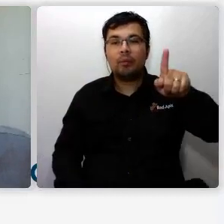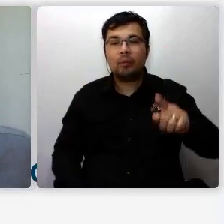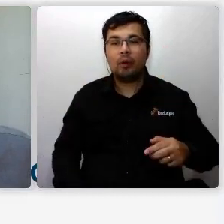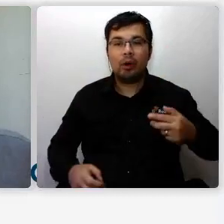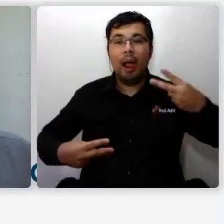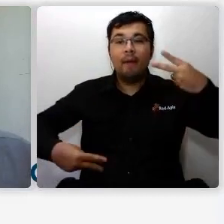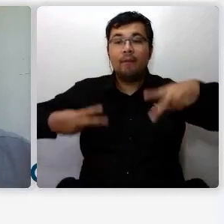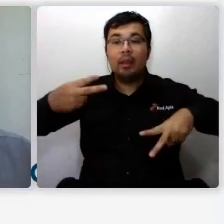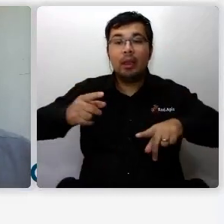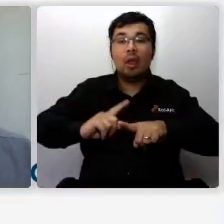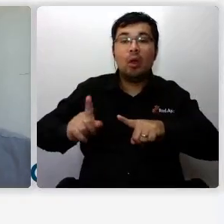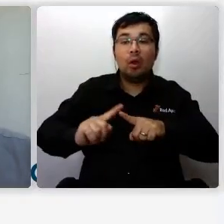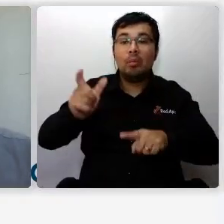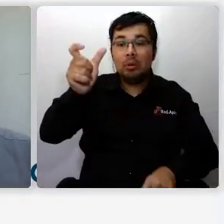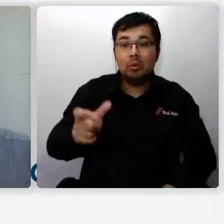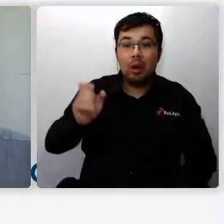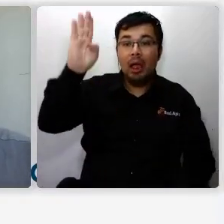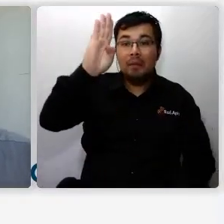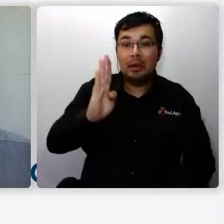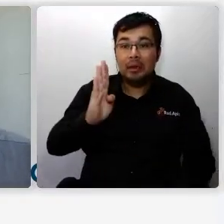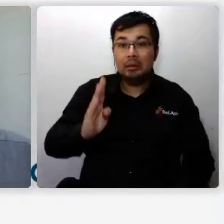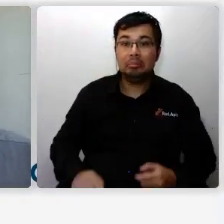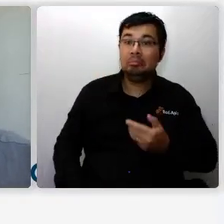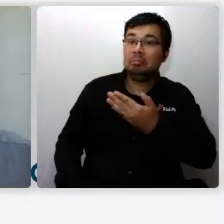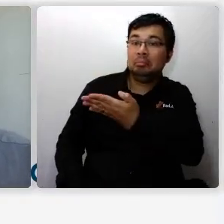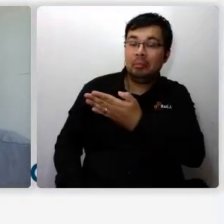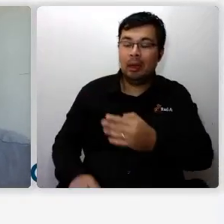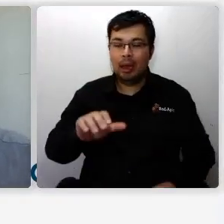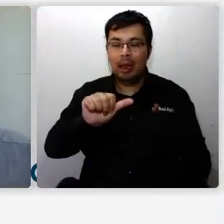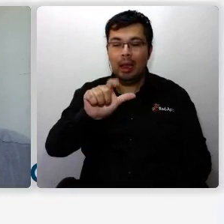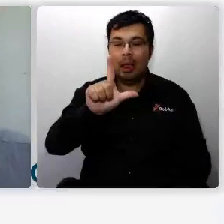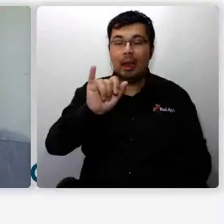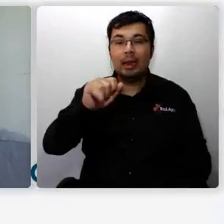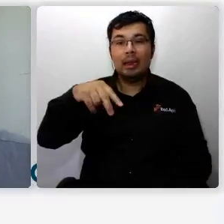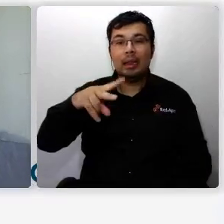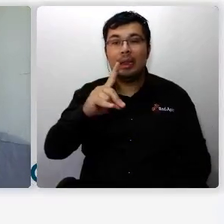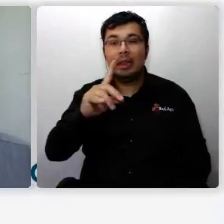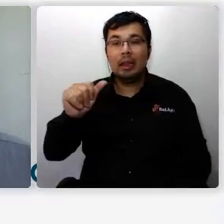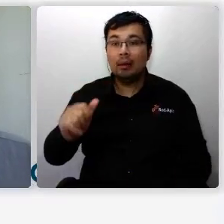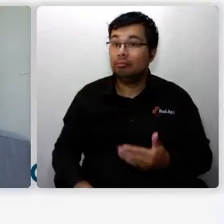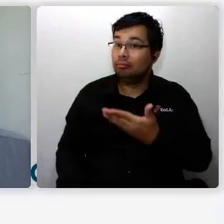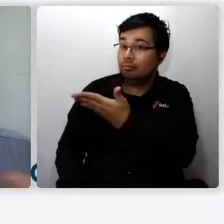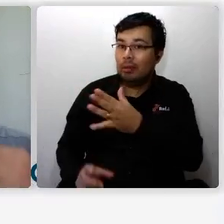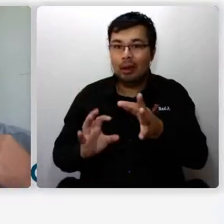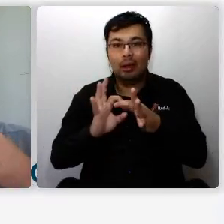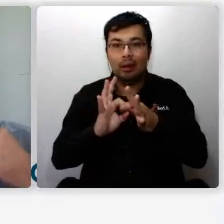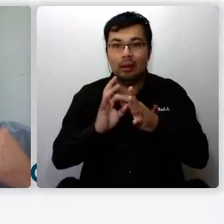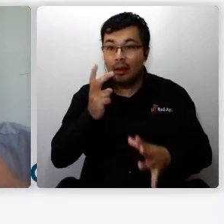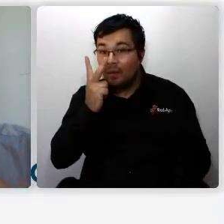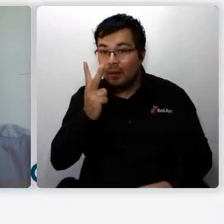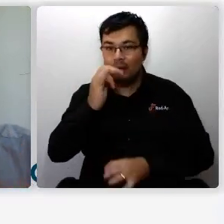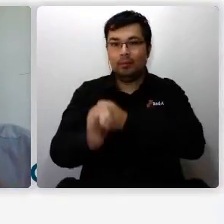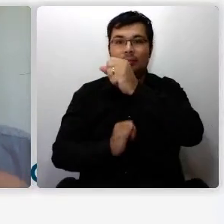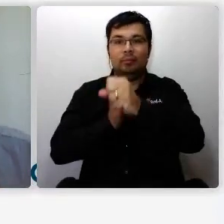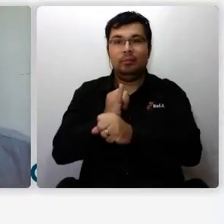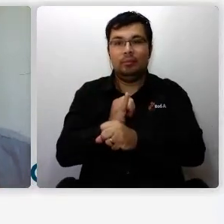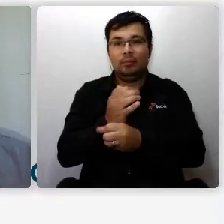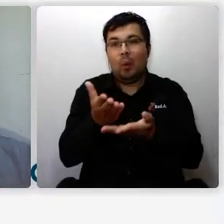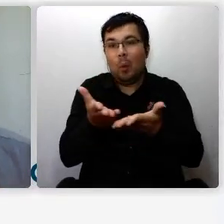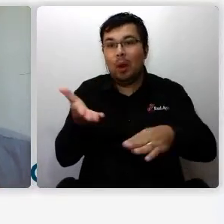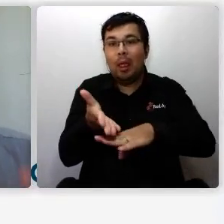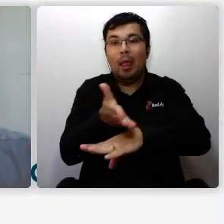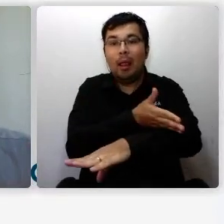desde Brasil, Brasil, Alinda Fonseca. Gracias, Alinda, por estar ahí. Estamos internacionales, me dicen dicho. Me pongo corbatita o me